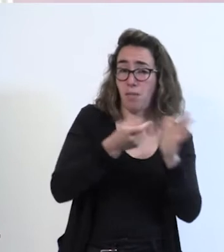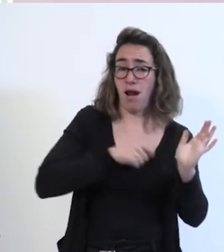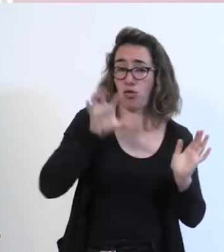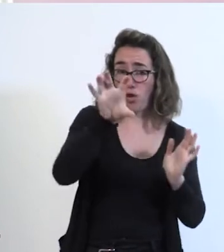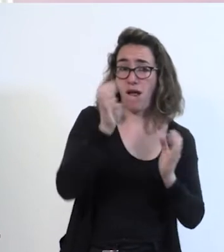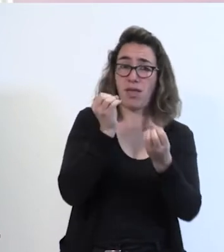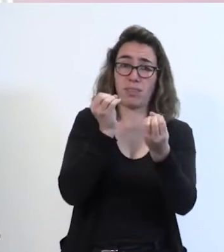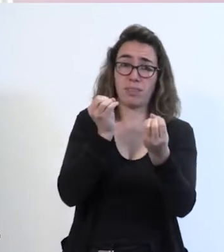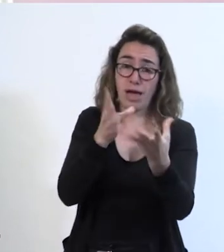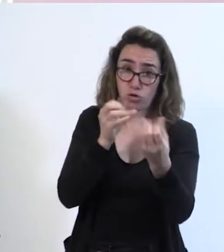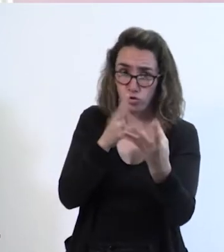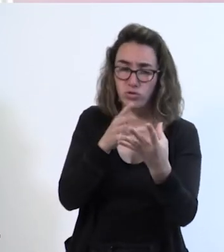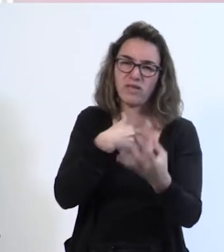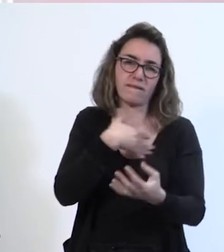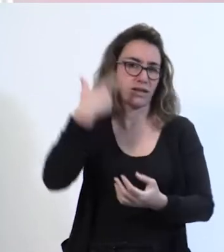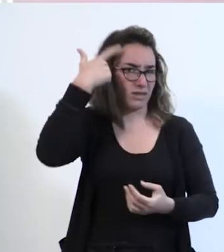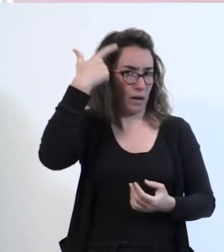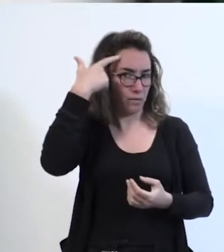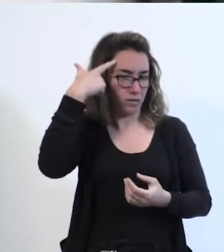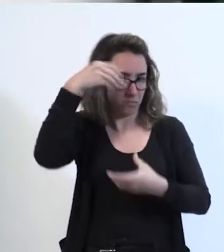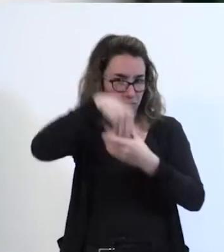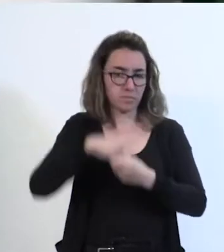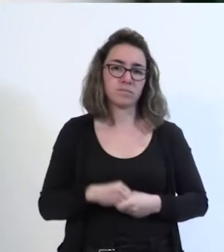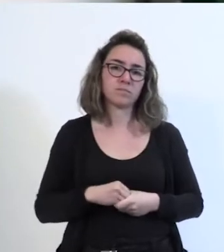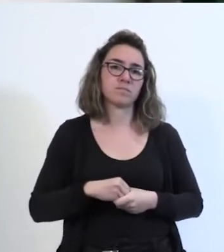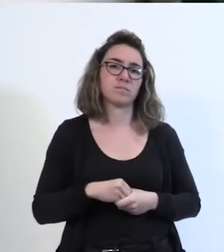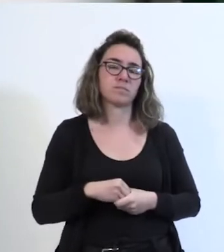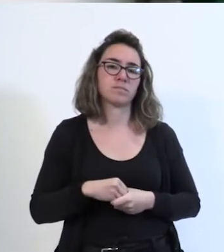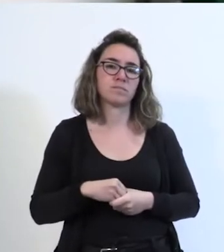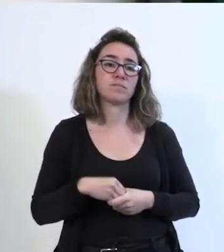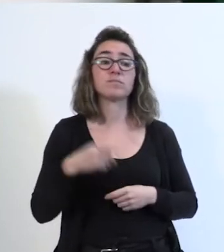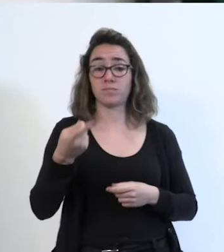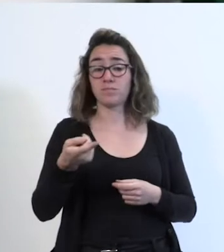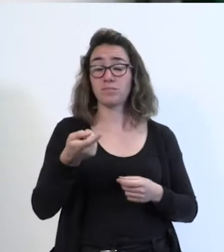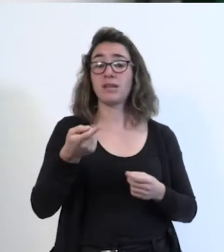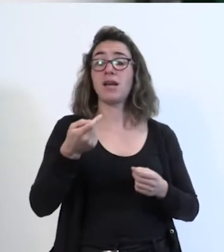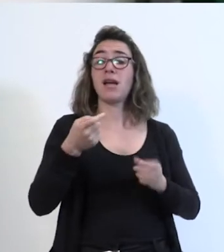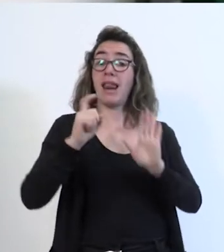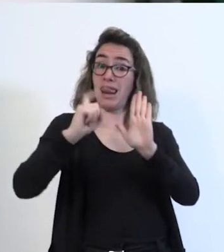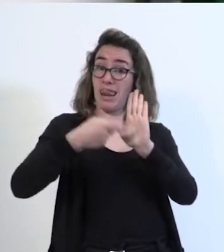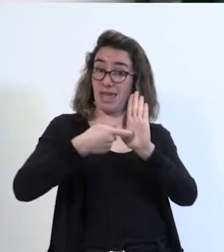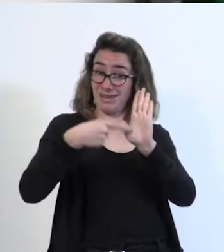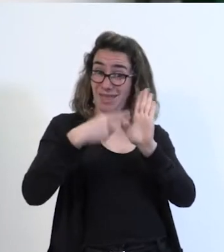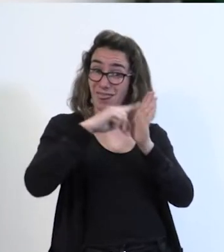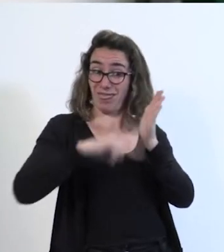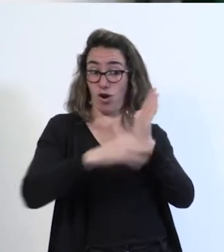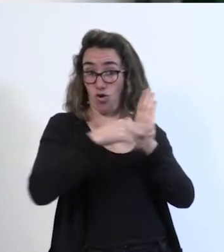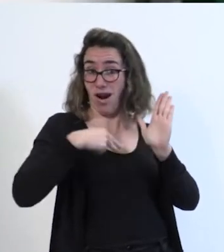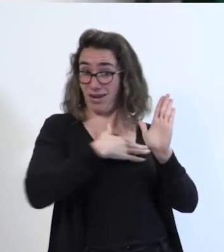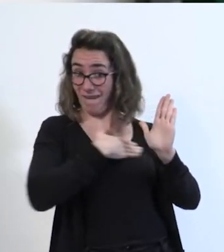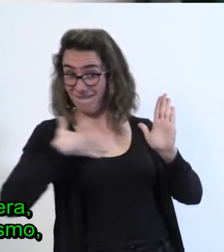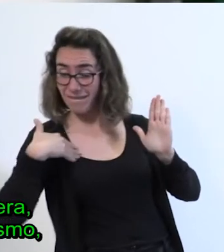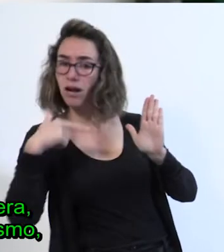e Información de Violencia contra las Mujeres. Bueno, es que la ley, esta ley que quieren derogar, sí, establece un